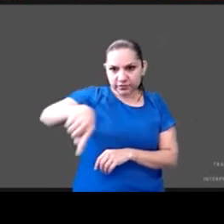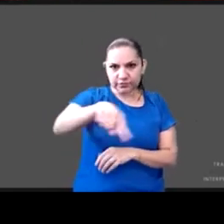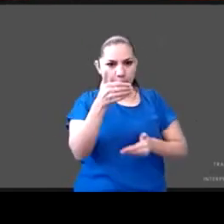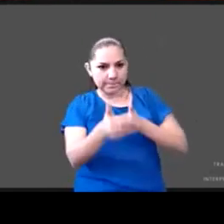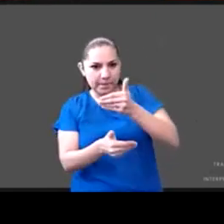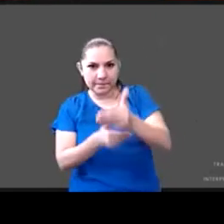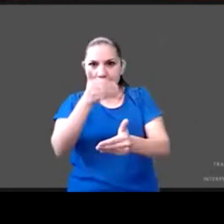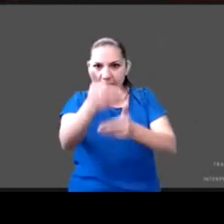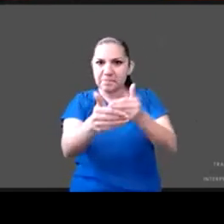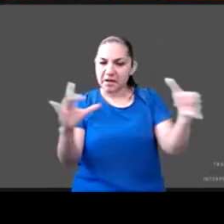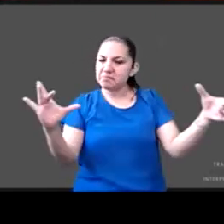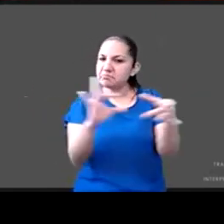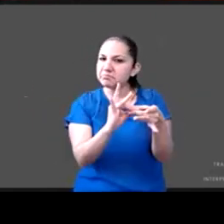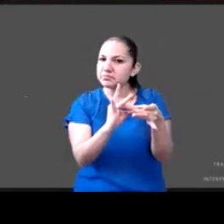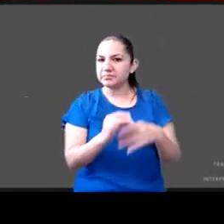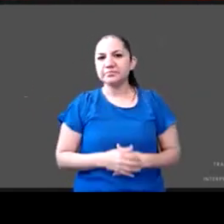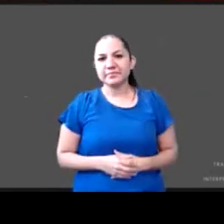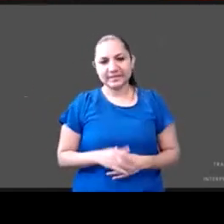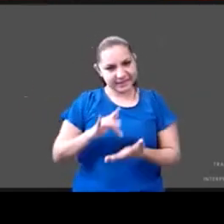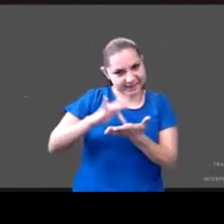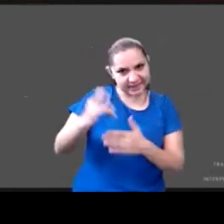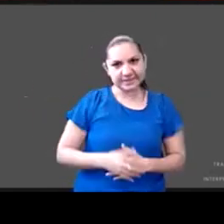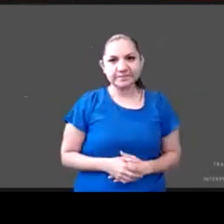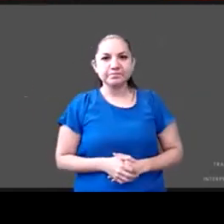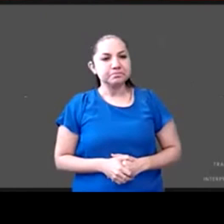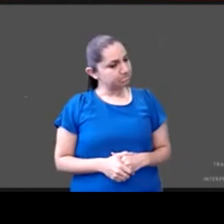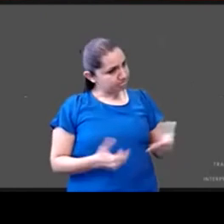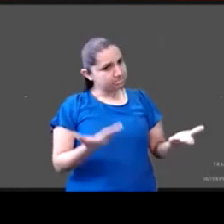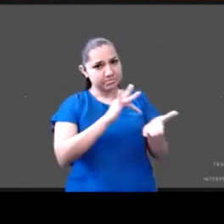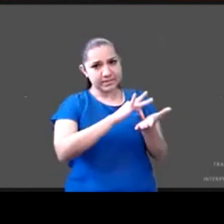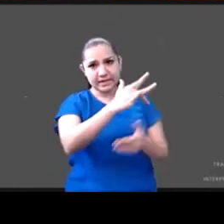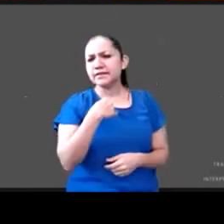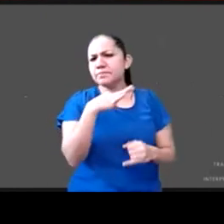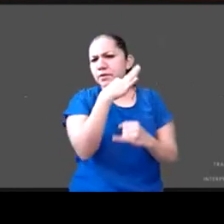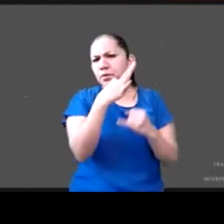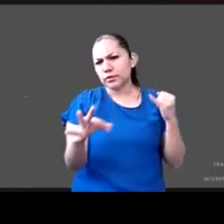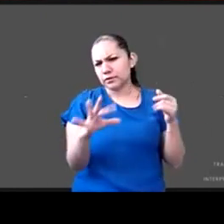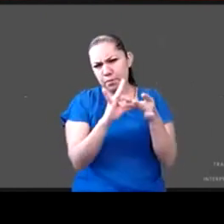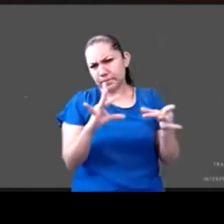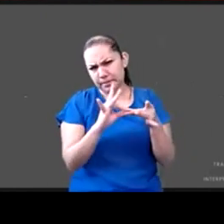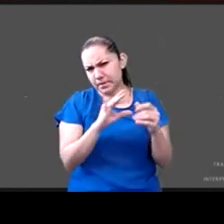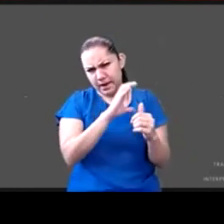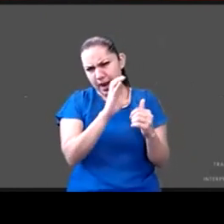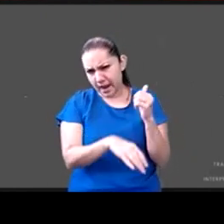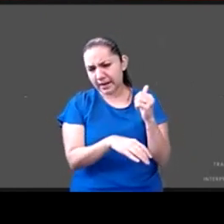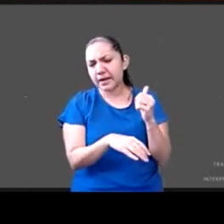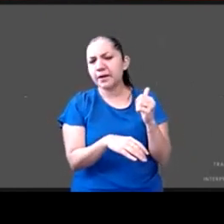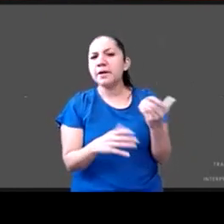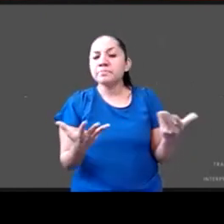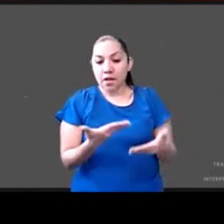Gracias. Muchas gracias. Y cierro solo comentando, ahora y en muchísimas